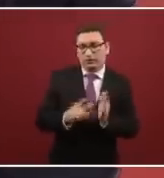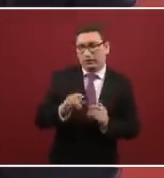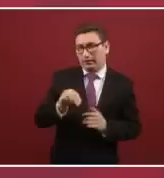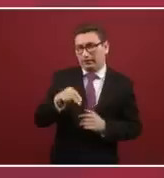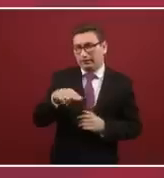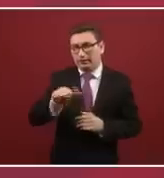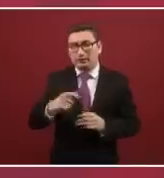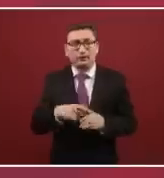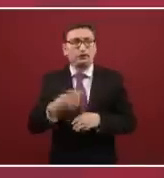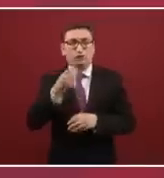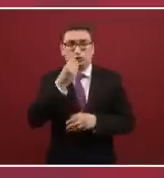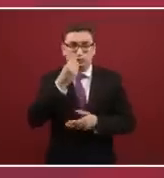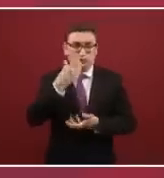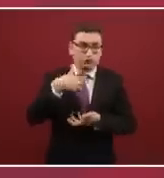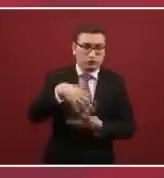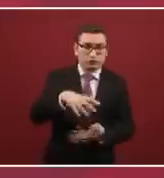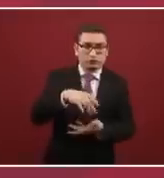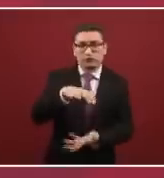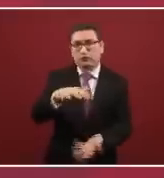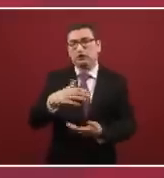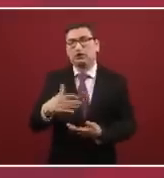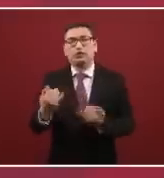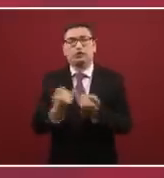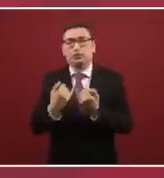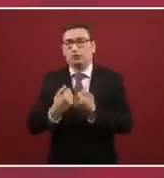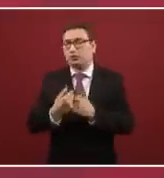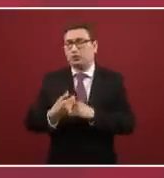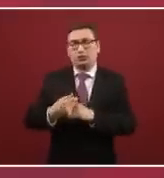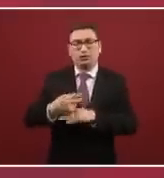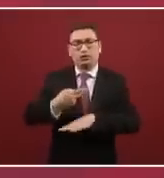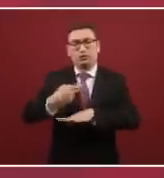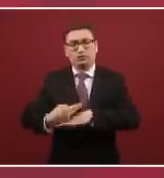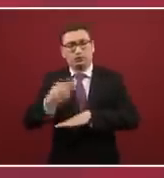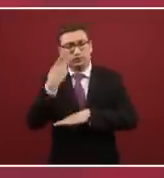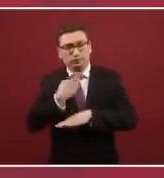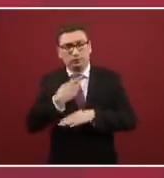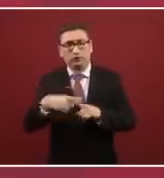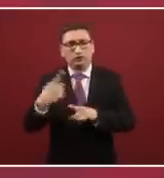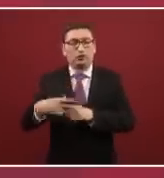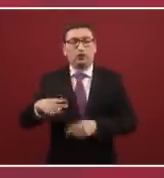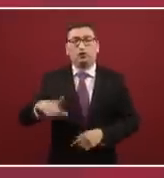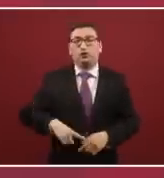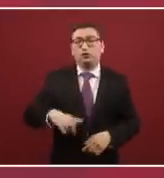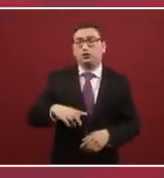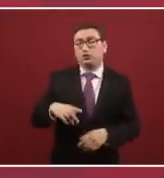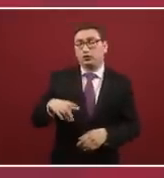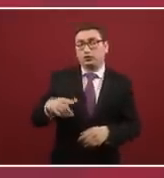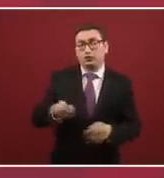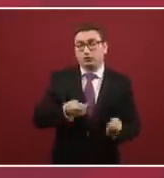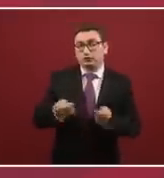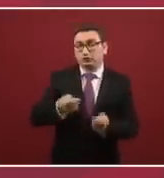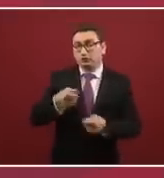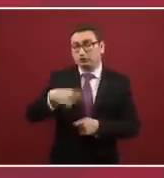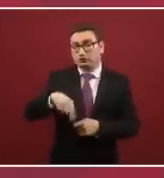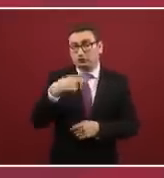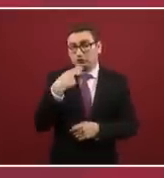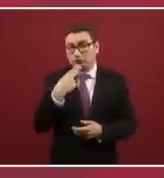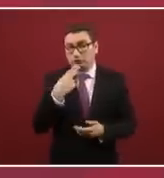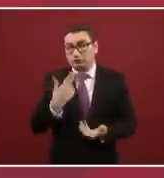despensas, catres, todo esto manejado por gobernación,